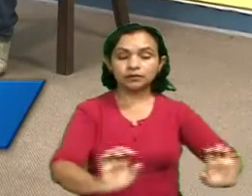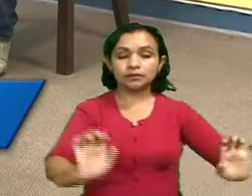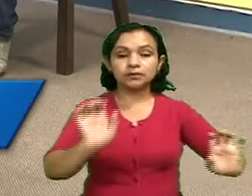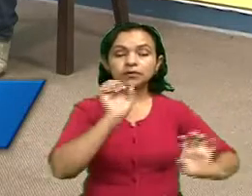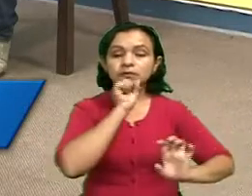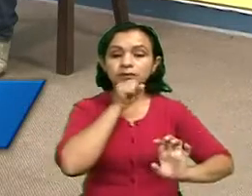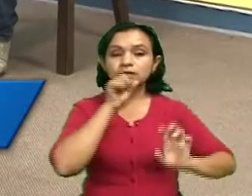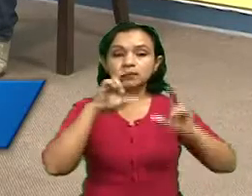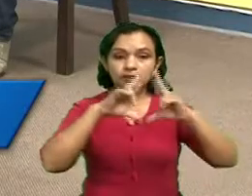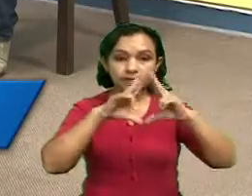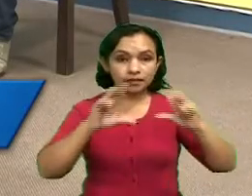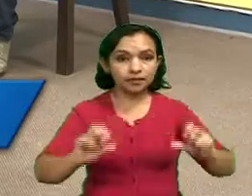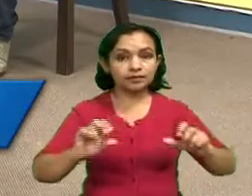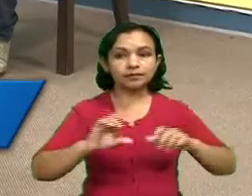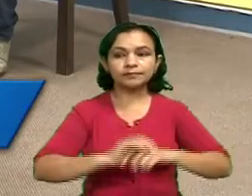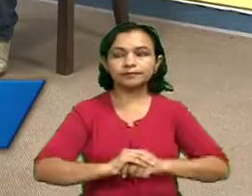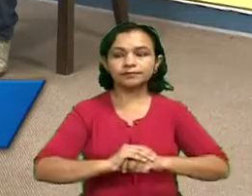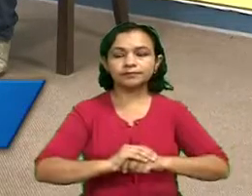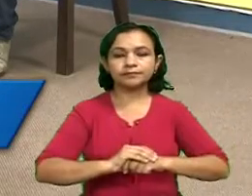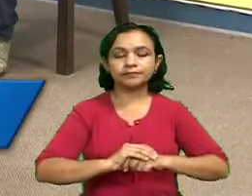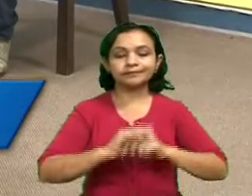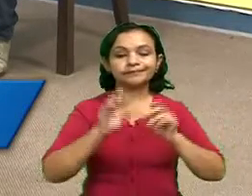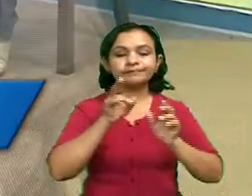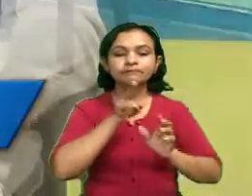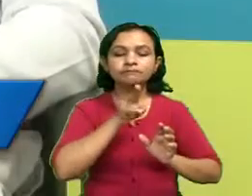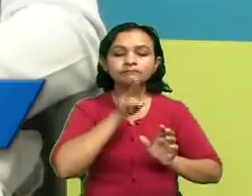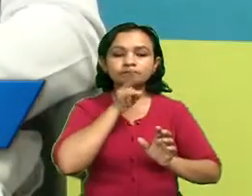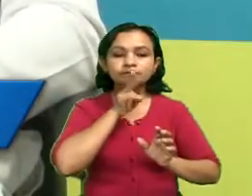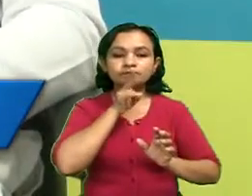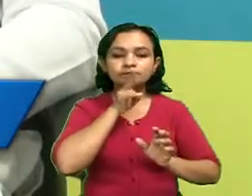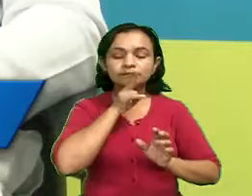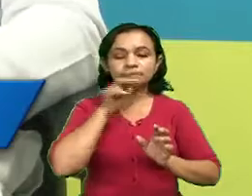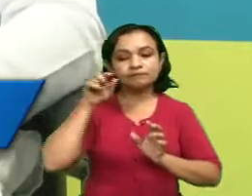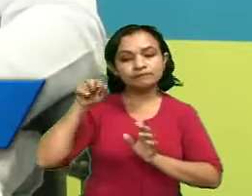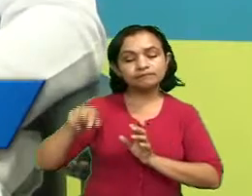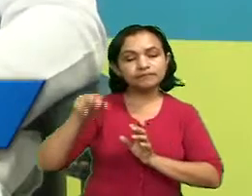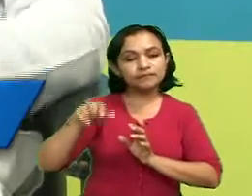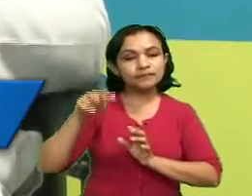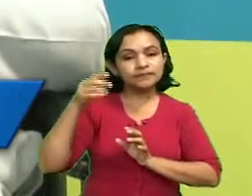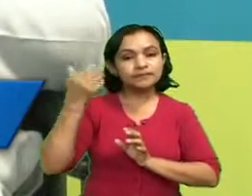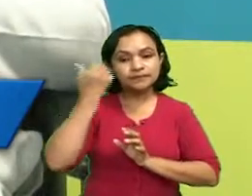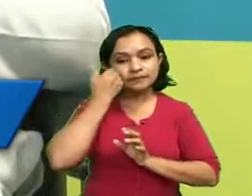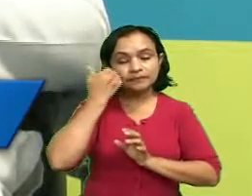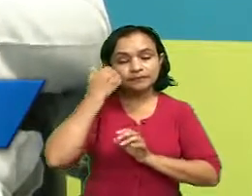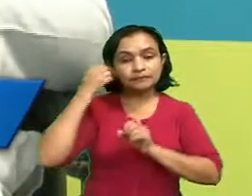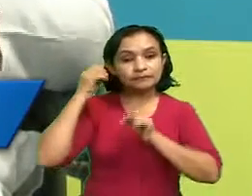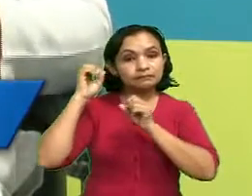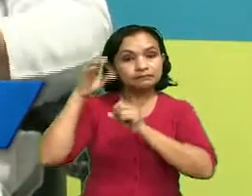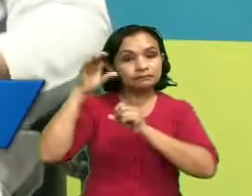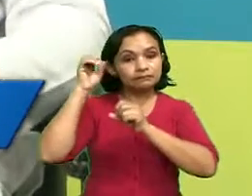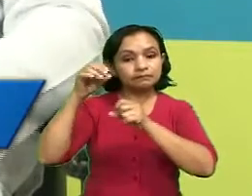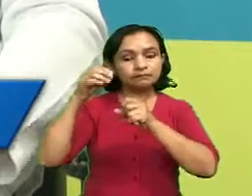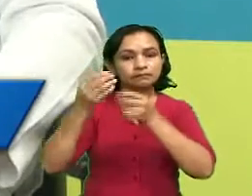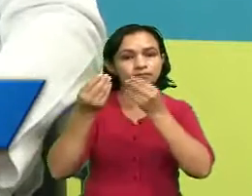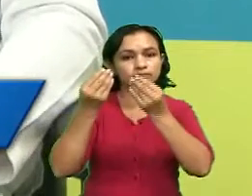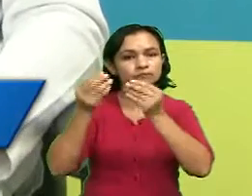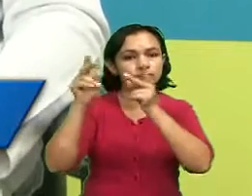mayores? Sí, efectivamente, en nuestro vecino país, ¿verdad?, de Honduras, hay una alerta epidemiológica por los altos